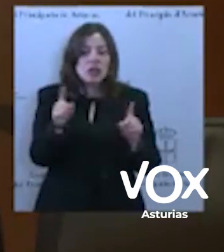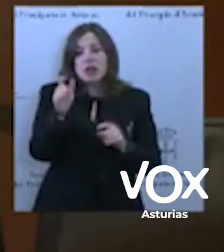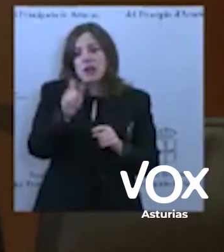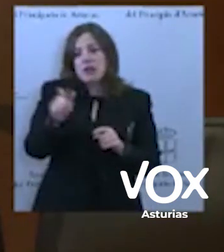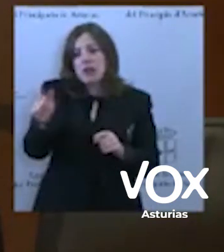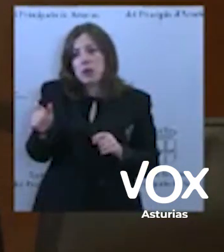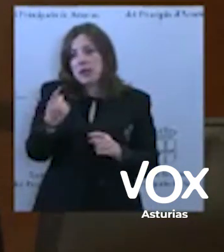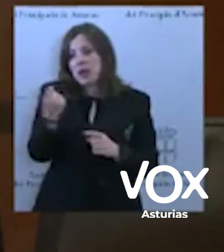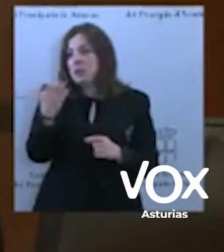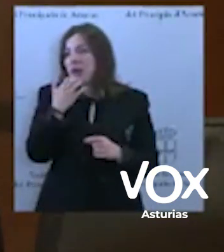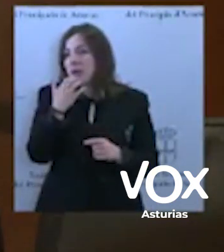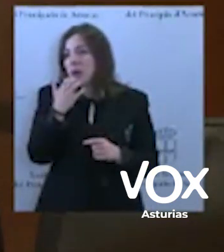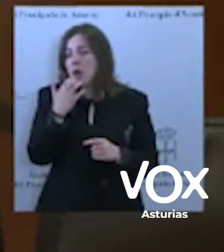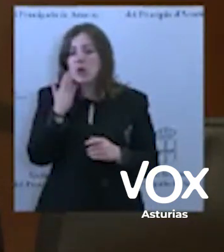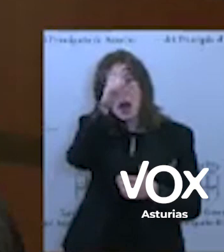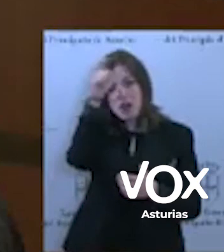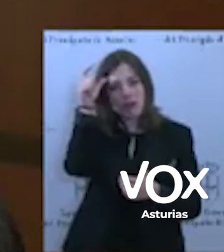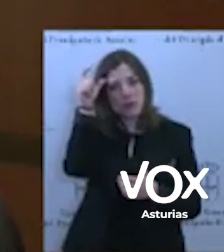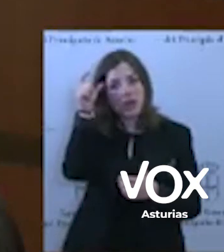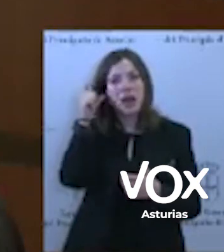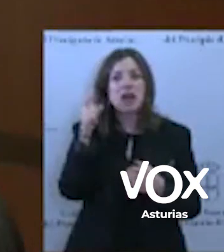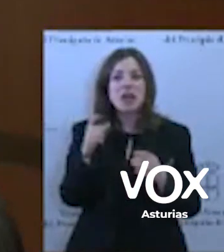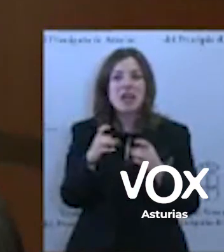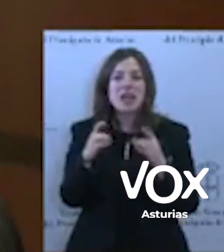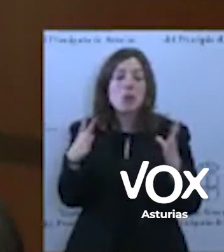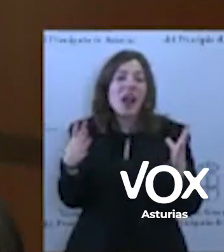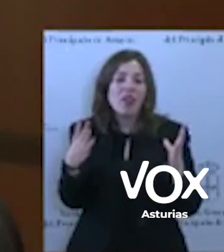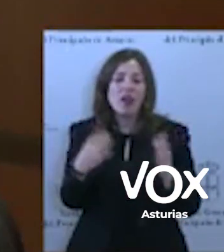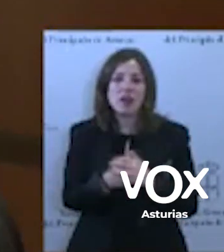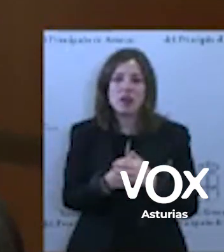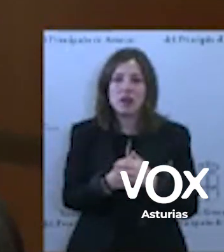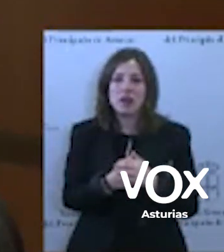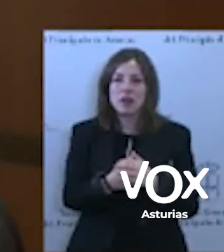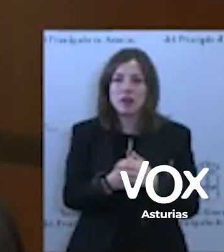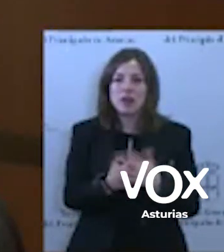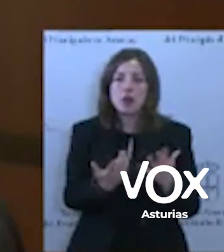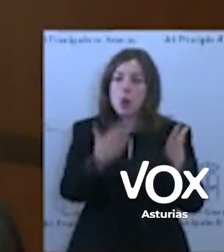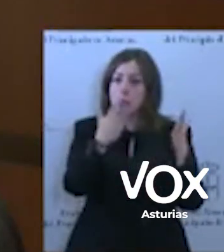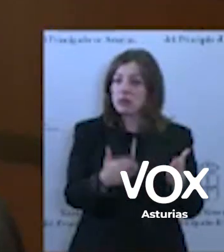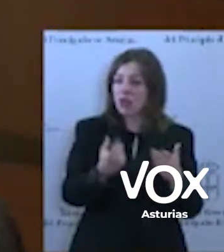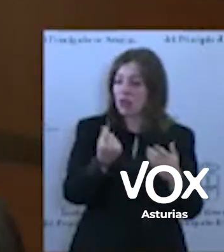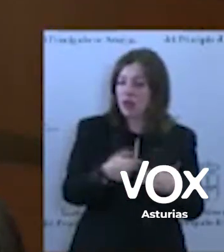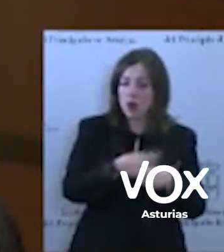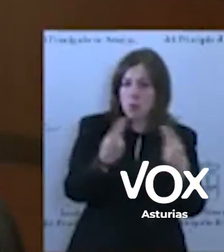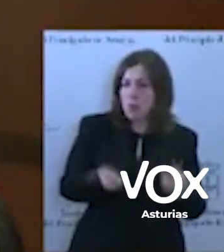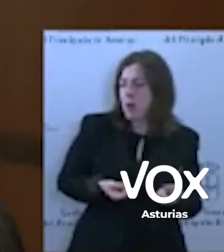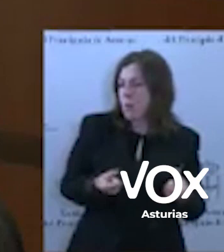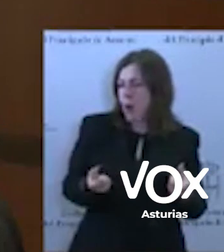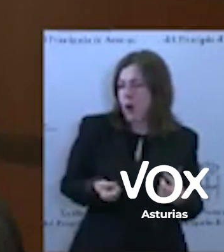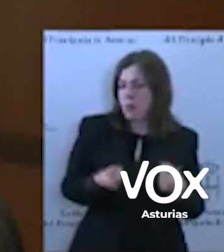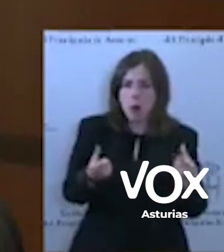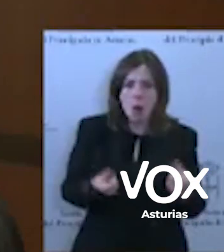los médicos rehabilitadores, no están contemplados tampoco. Usted, que derrocha dinero público ahí en muchas de las cosas que usted defiende, le